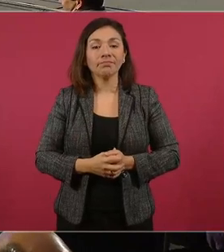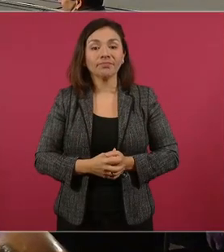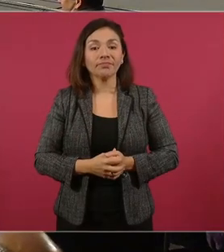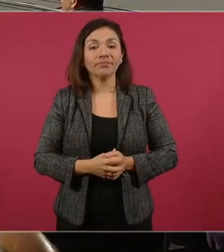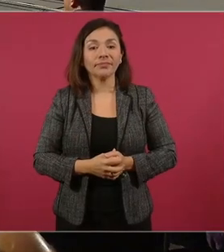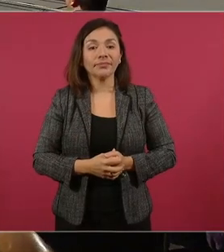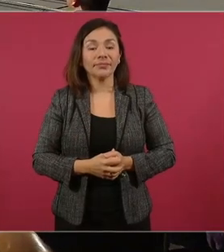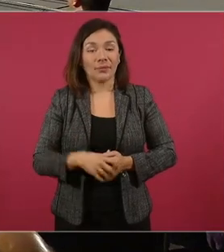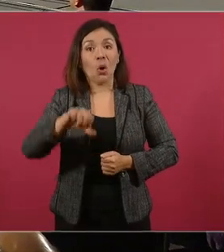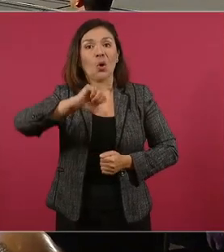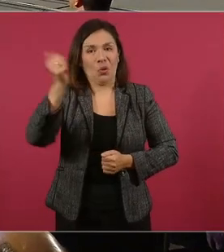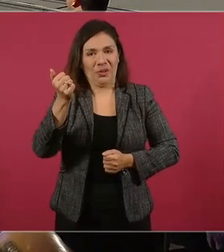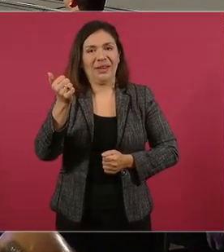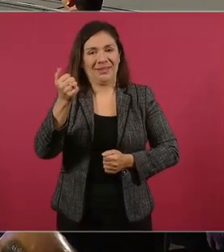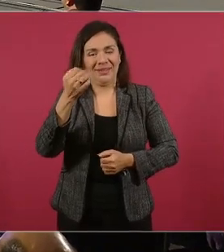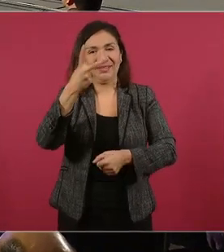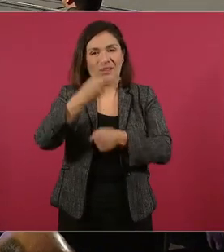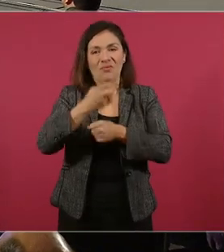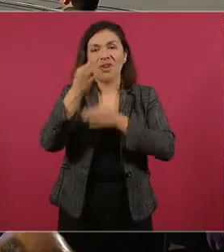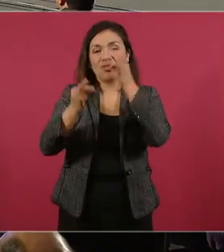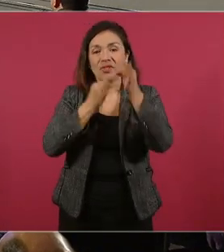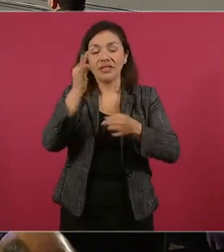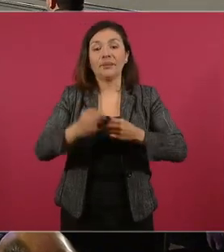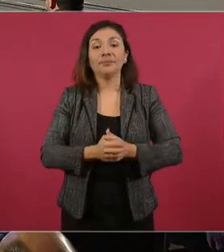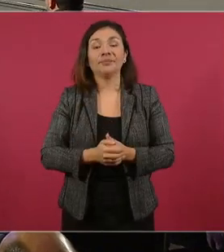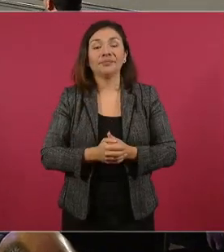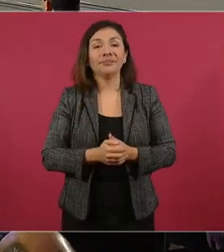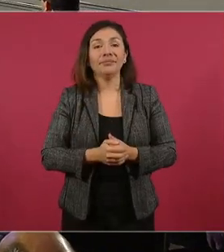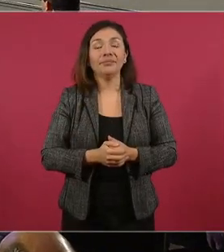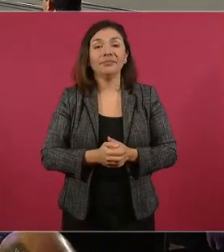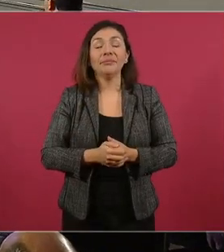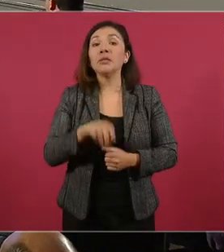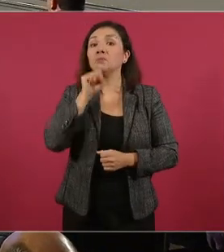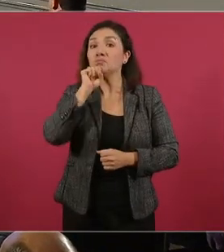Pero aquí está la otra, miren. Y ahora el ejército